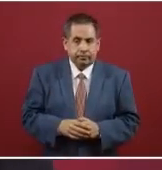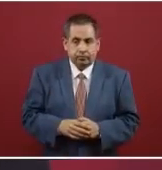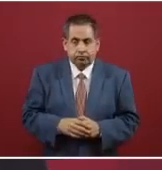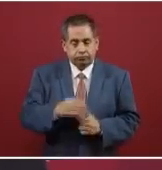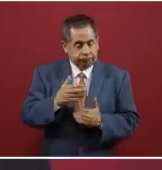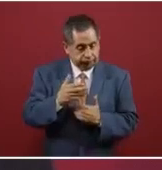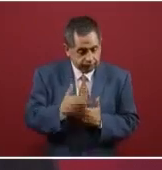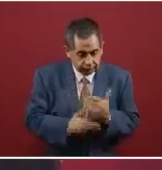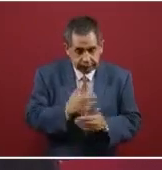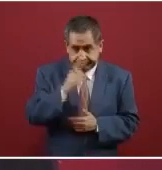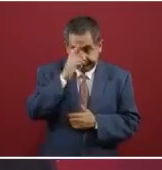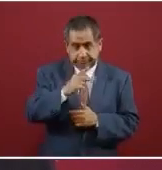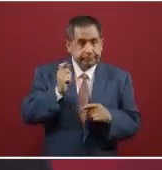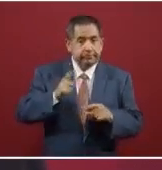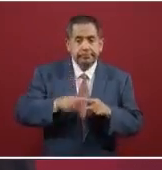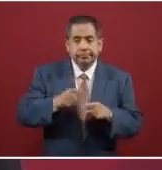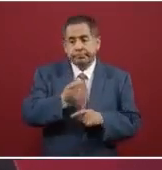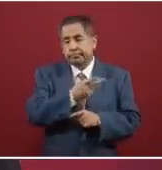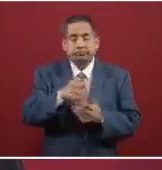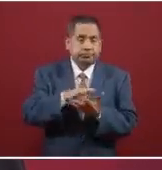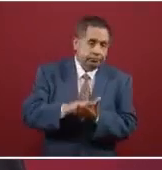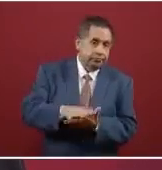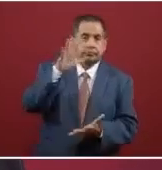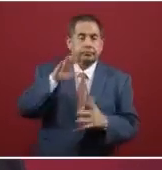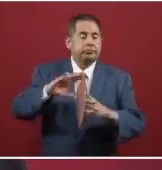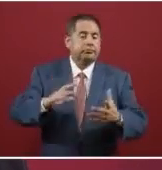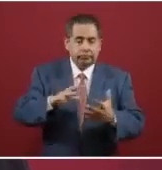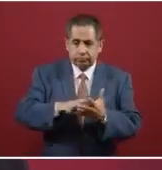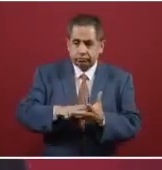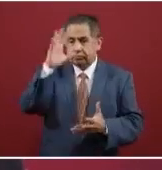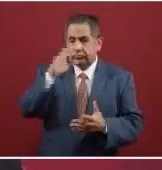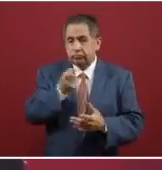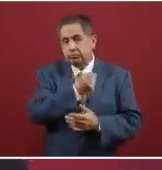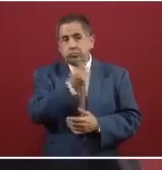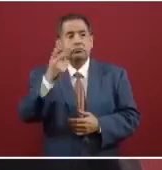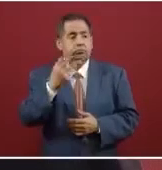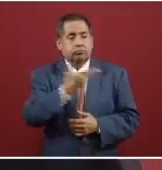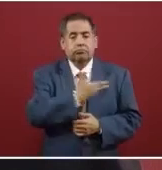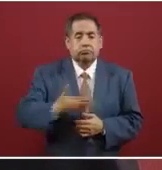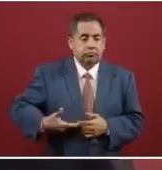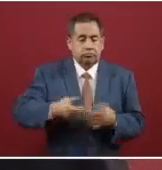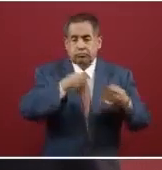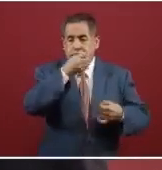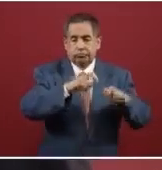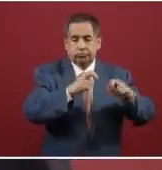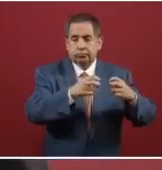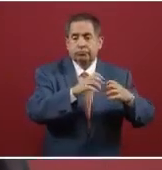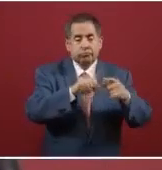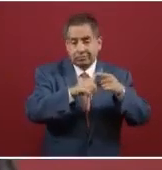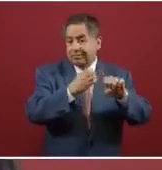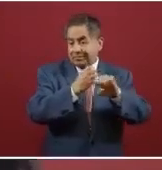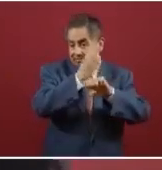con todo respeto, que la mayoría de los presidentes